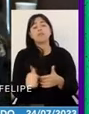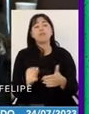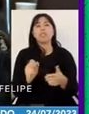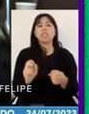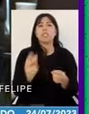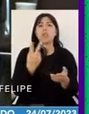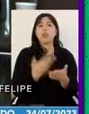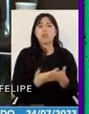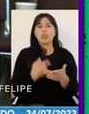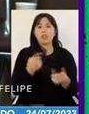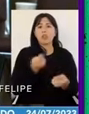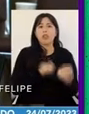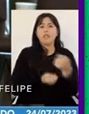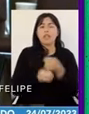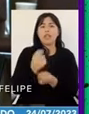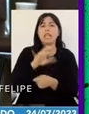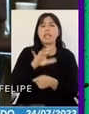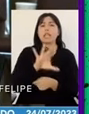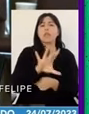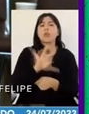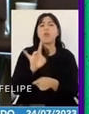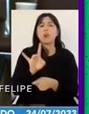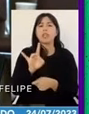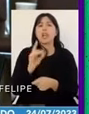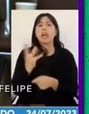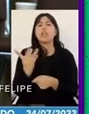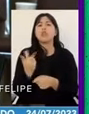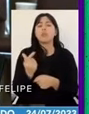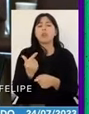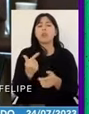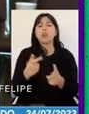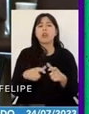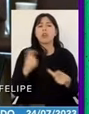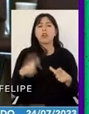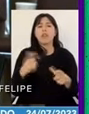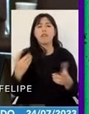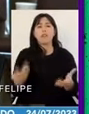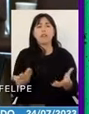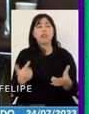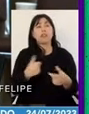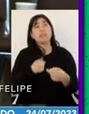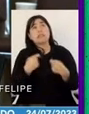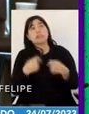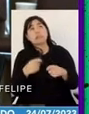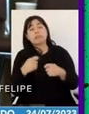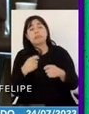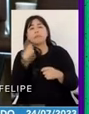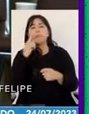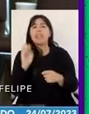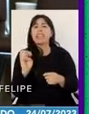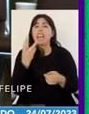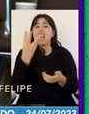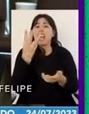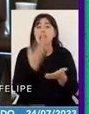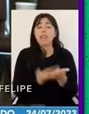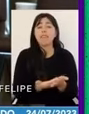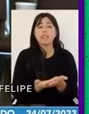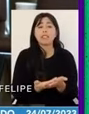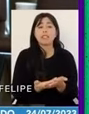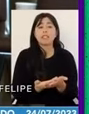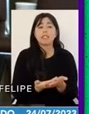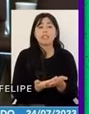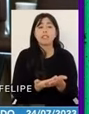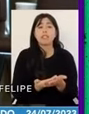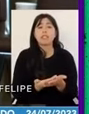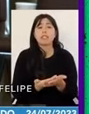vender 50 números de la rifa. Bueno, voy a tratar de venderlo. Y la tercera vez le dice, ahora